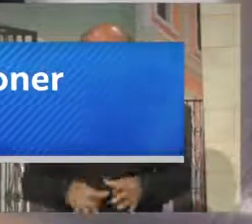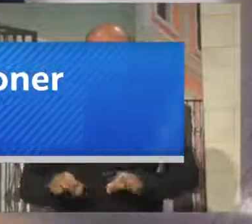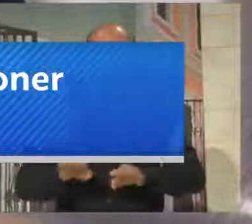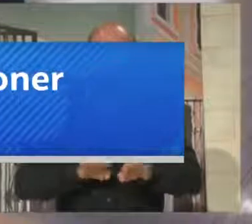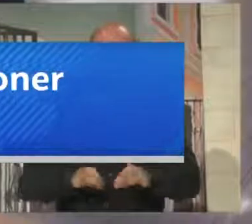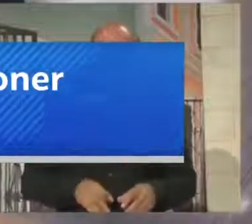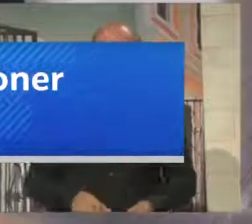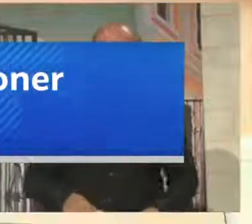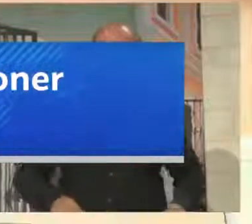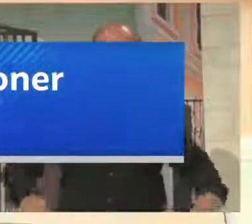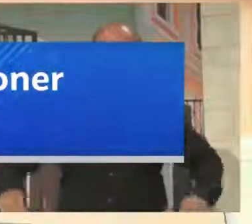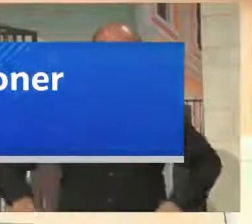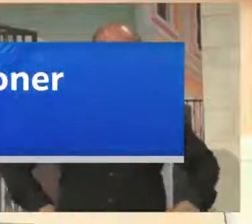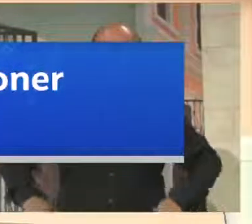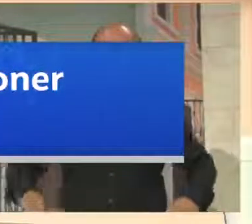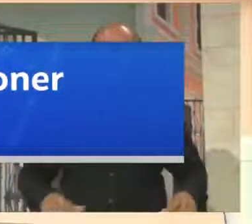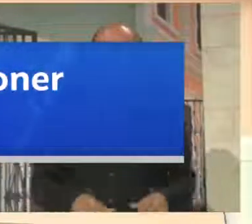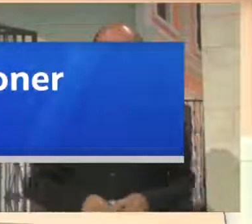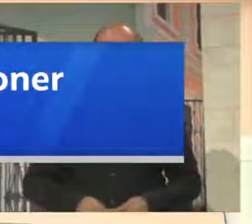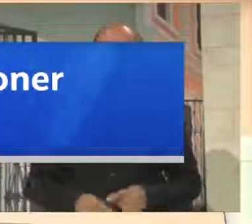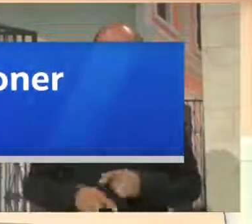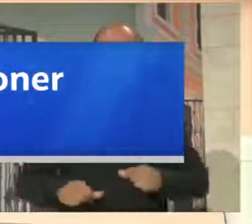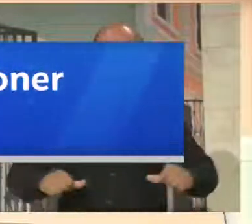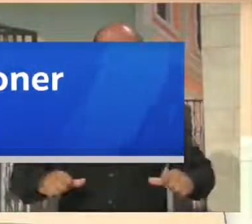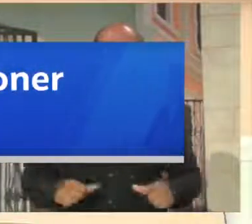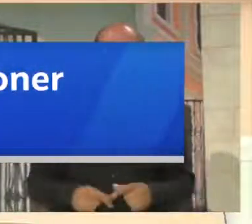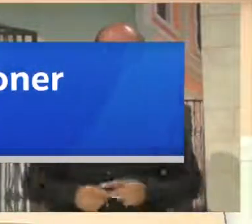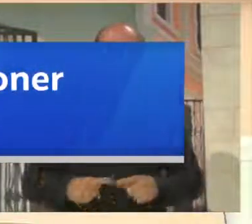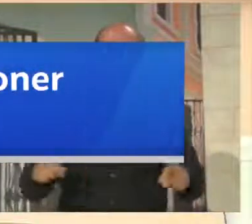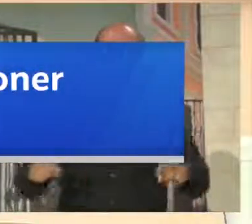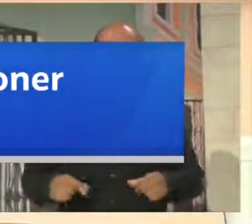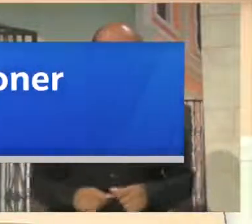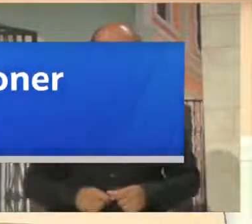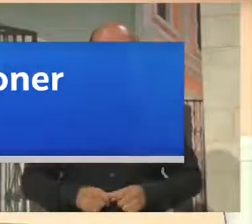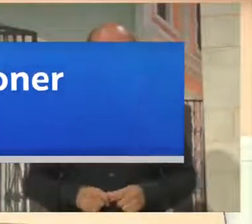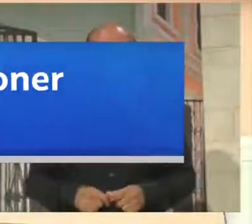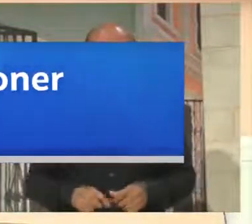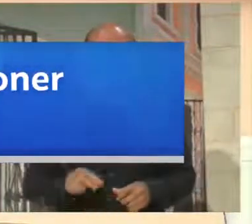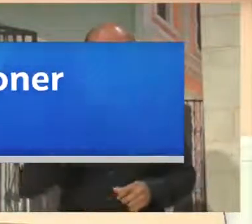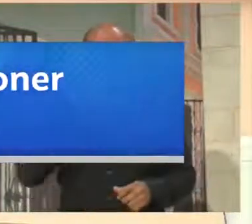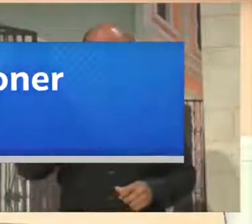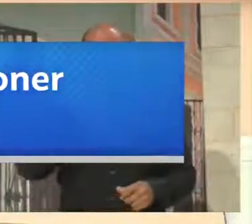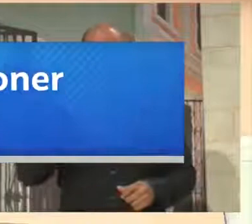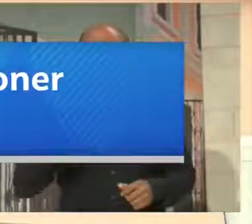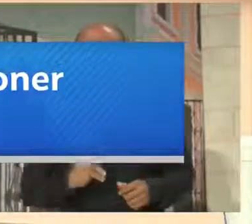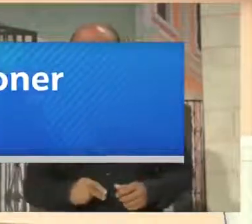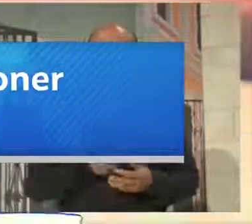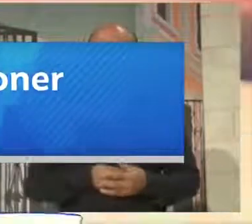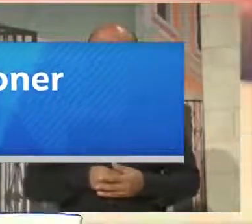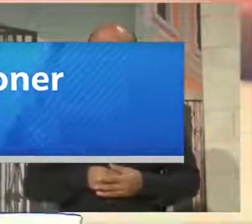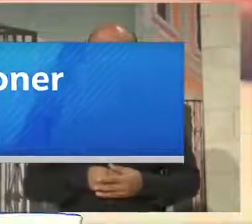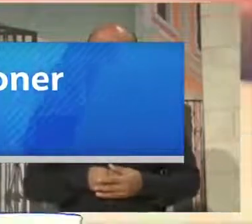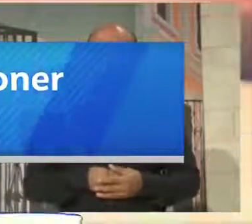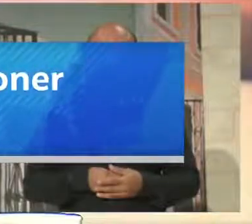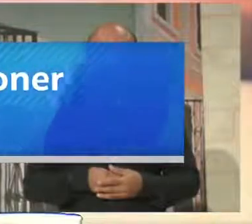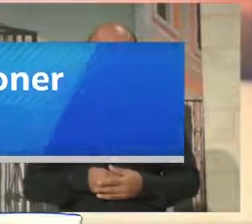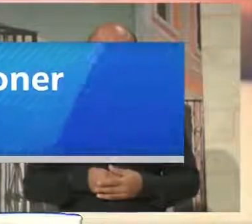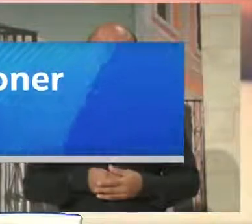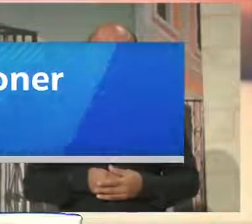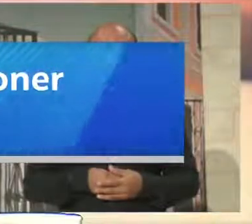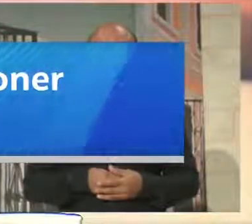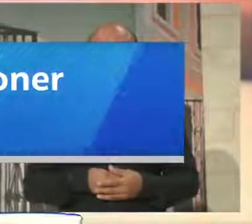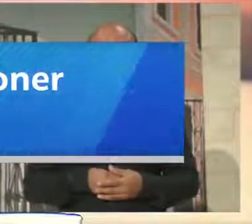Integral para Ciegos y Débiles Visuales, se atienden bebés, niños, niñas, jóvenes y adultos mayores. Se les enseña el sistema